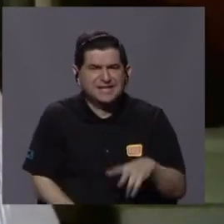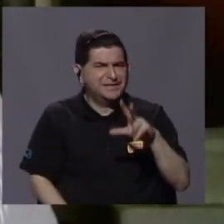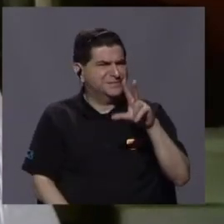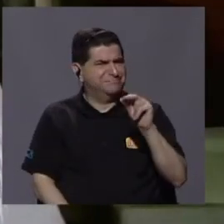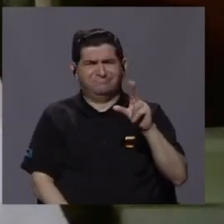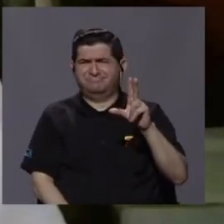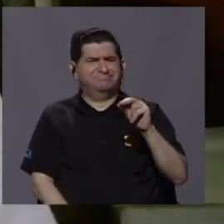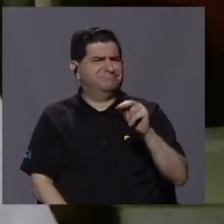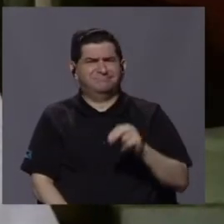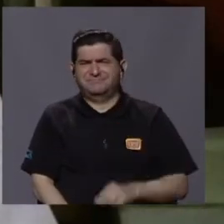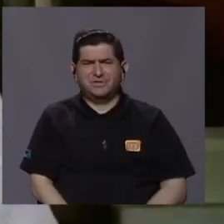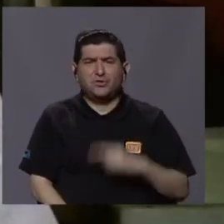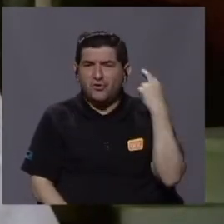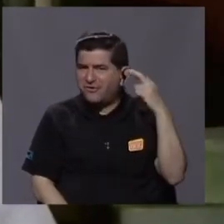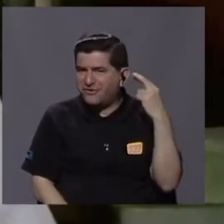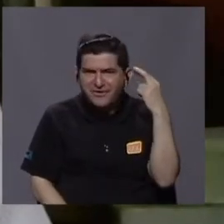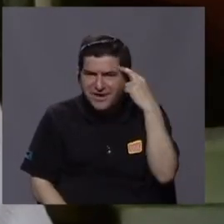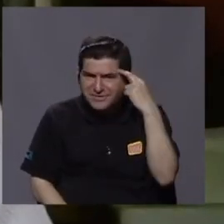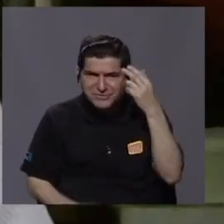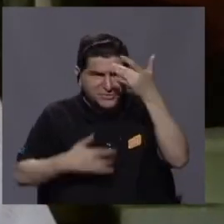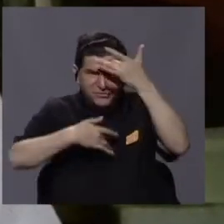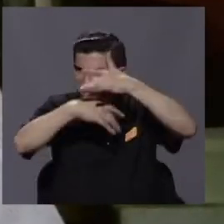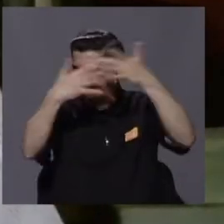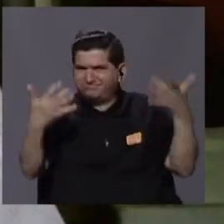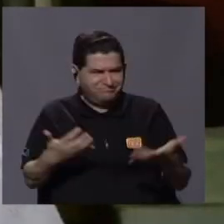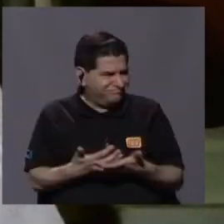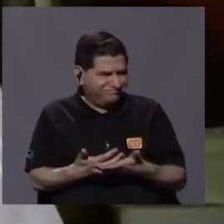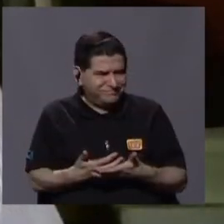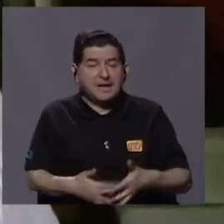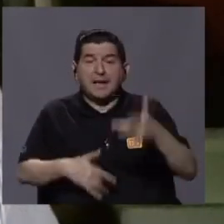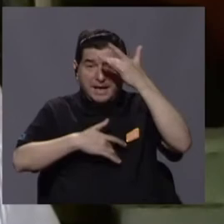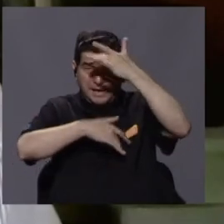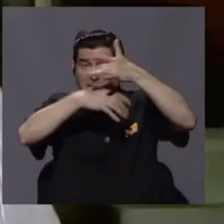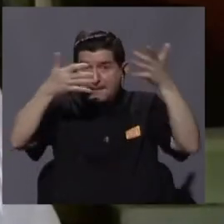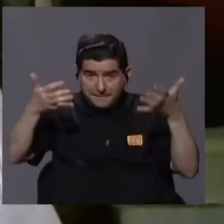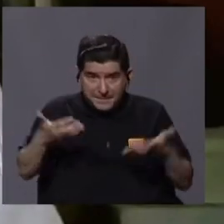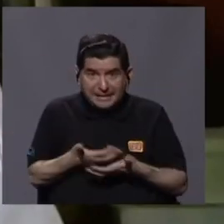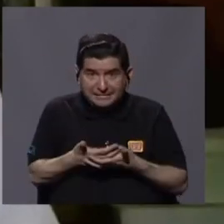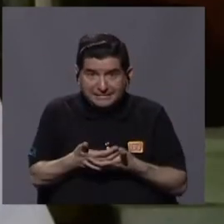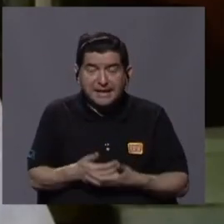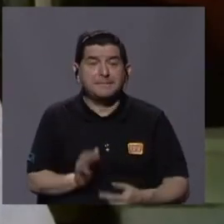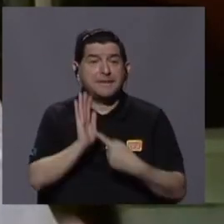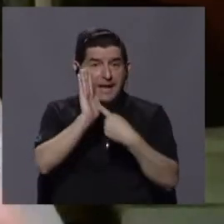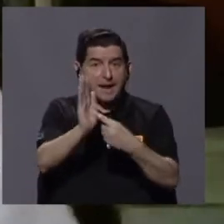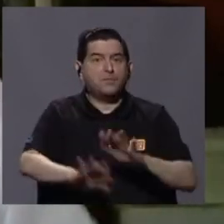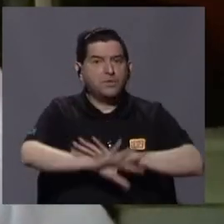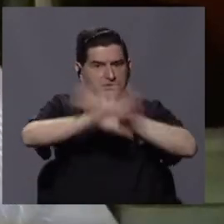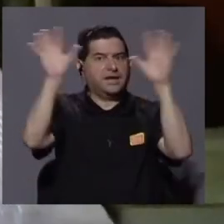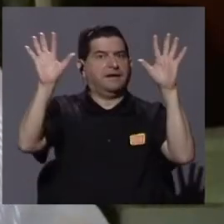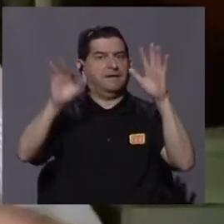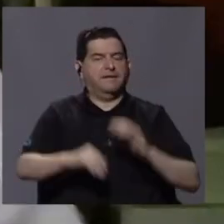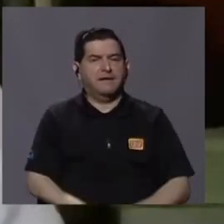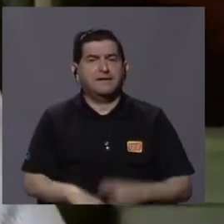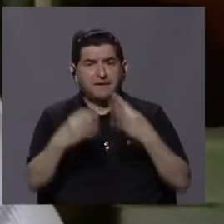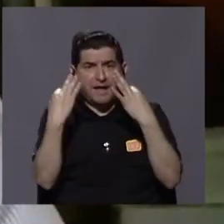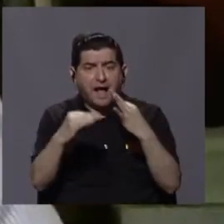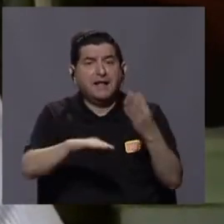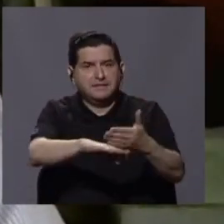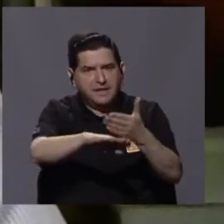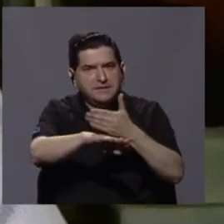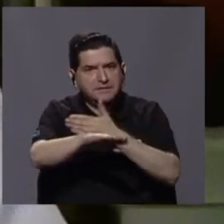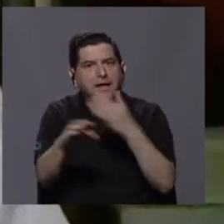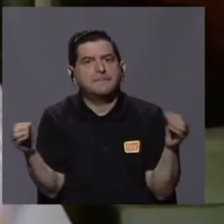ninguna manera causa de la pandemia la pandemia la hace evidente sobre todo cuando tratamos de recuperarnos de